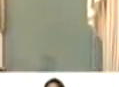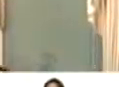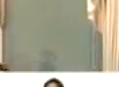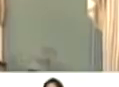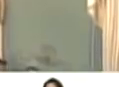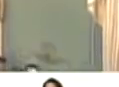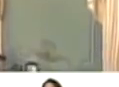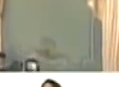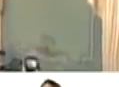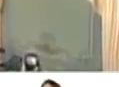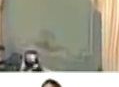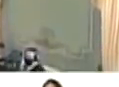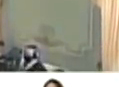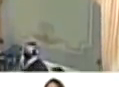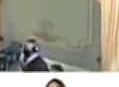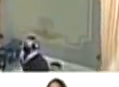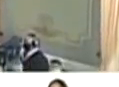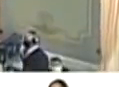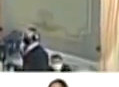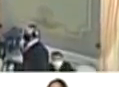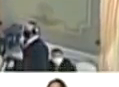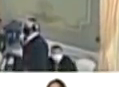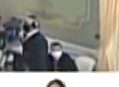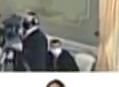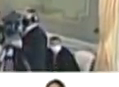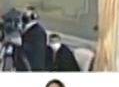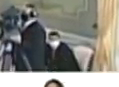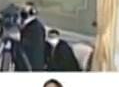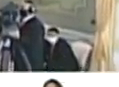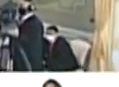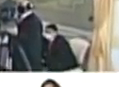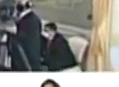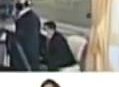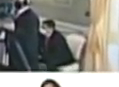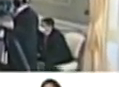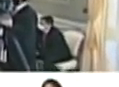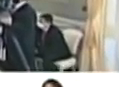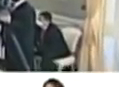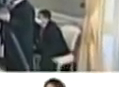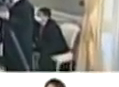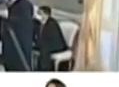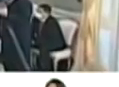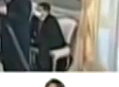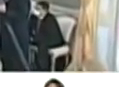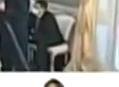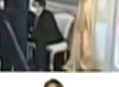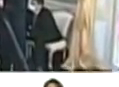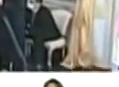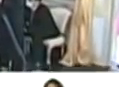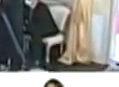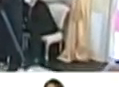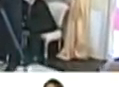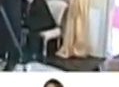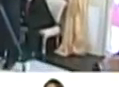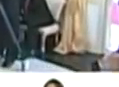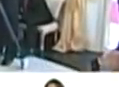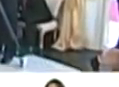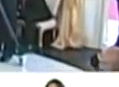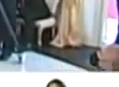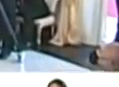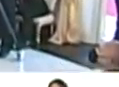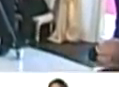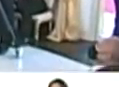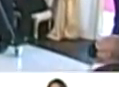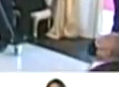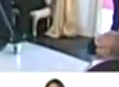Insisten, ¿y por qué lo hacen? Por su perversidad, por su maldad, porque todo esto es un negocio para ellos. Para ellos es un negocio